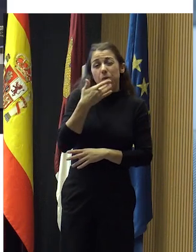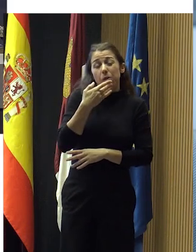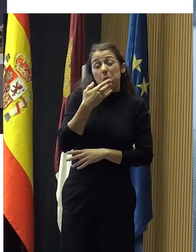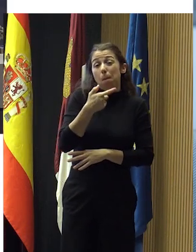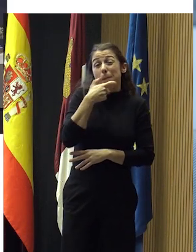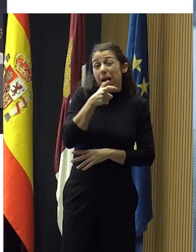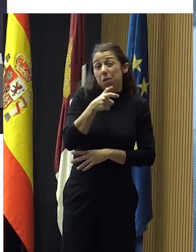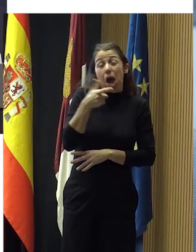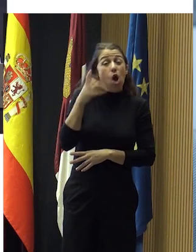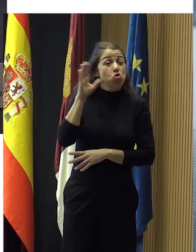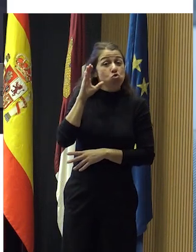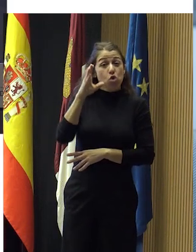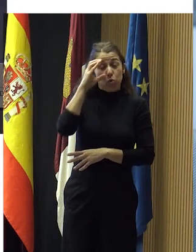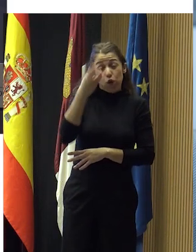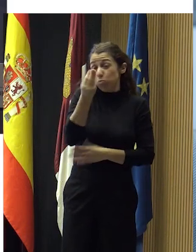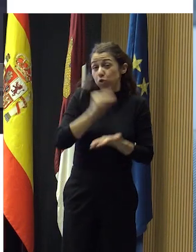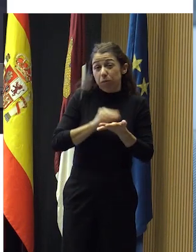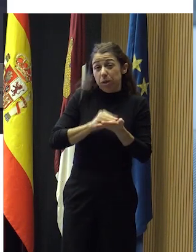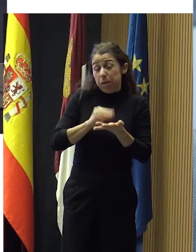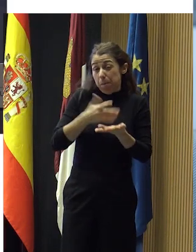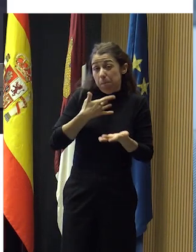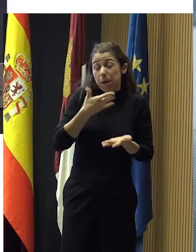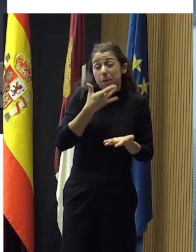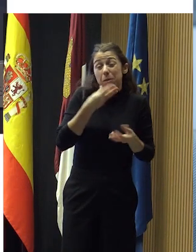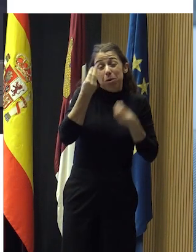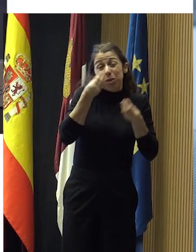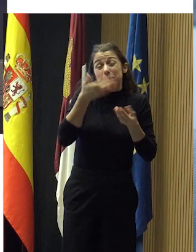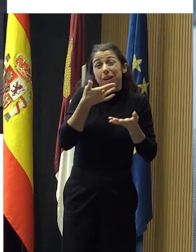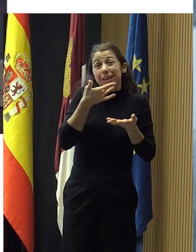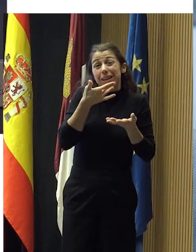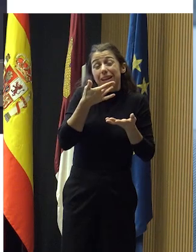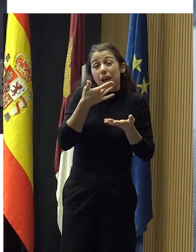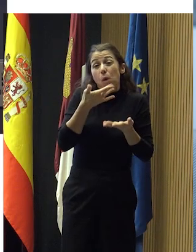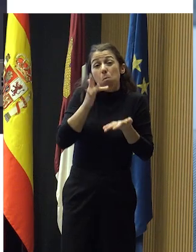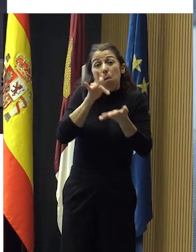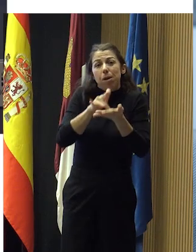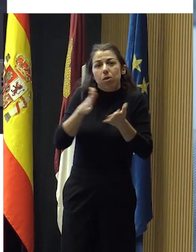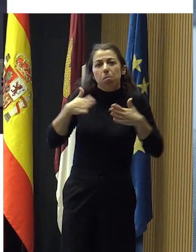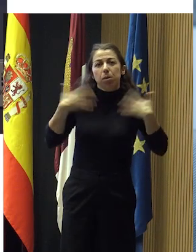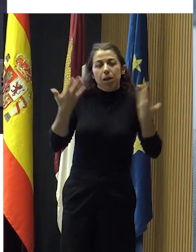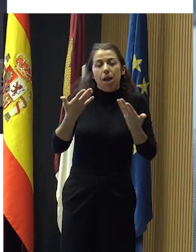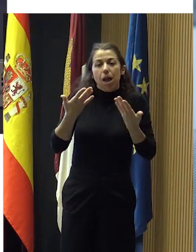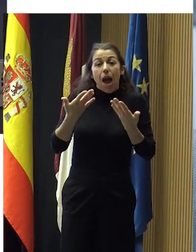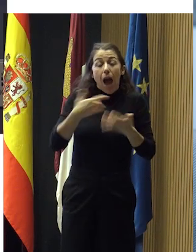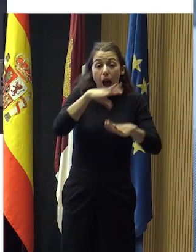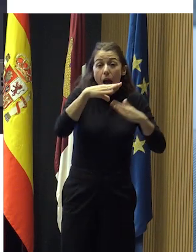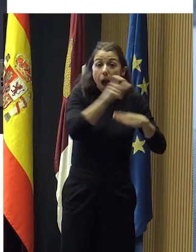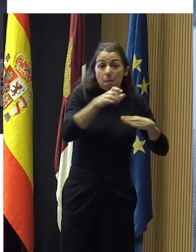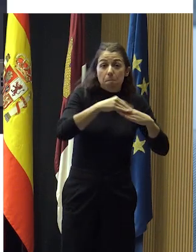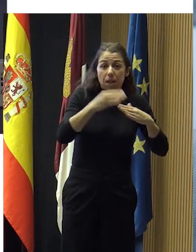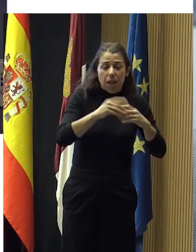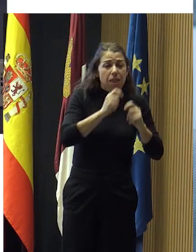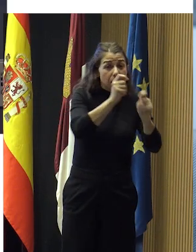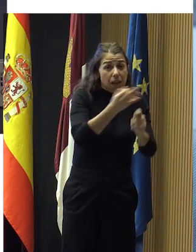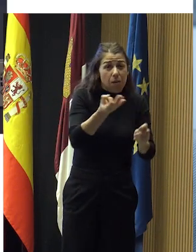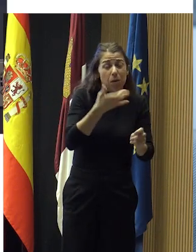de salud, pero a mí me gusta pensar que esto realmente en algún momento va a llegar a vosotros, va a llegar al paciente, porque hoy en día